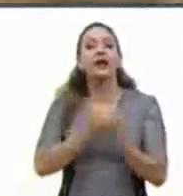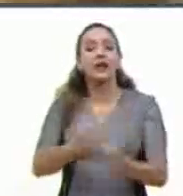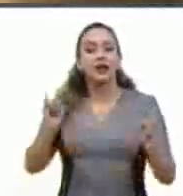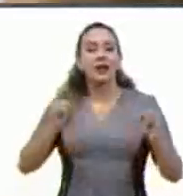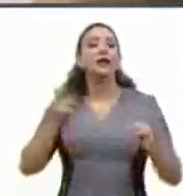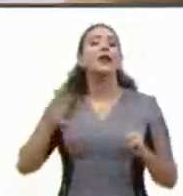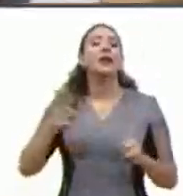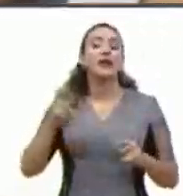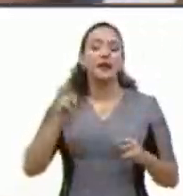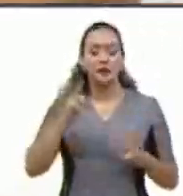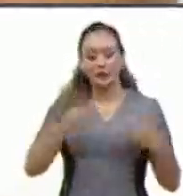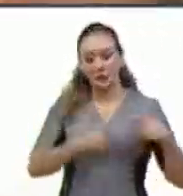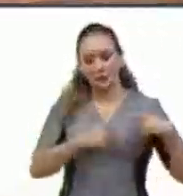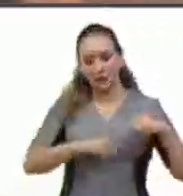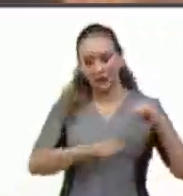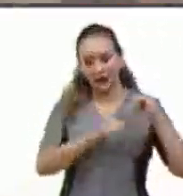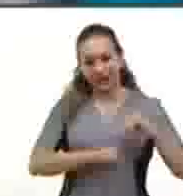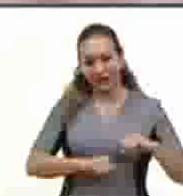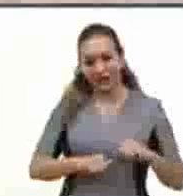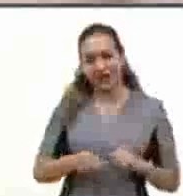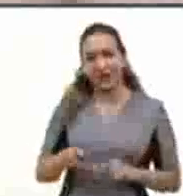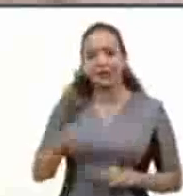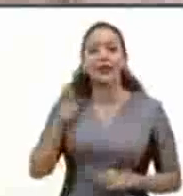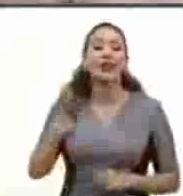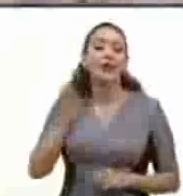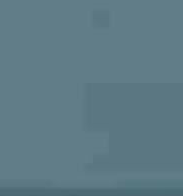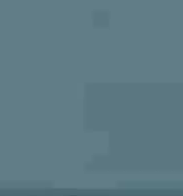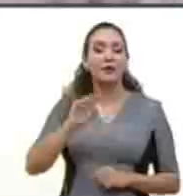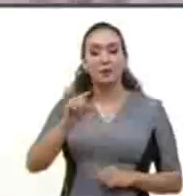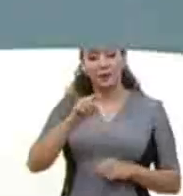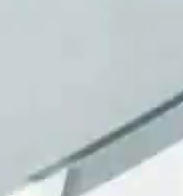la Judicatura Federal, Lilia Mónica López Benítez.